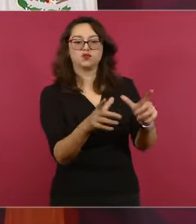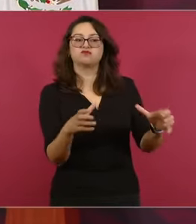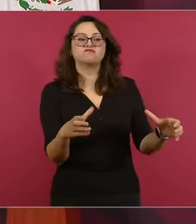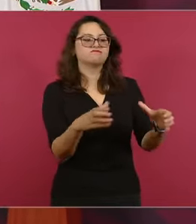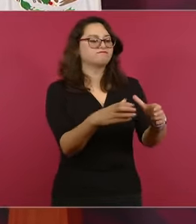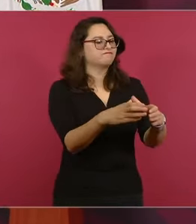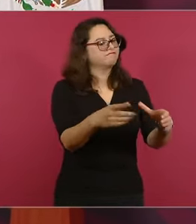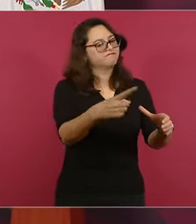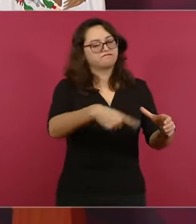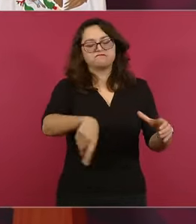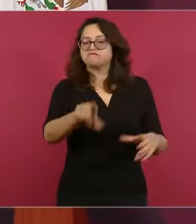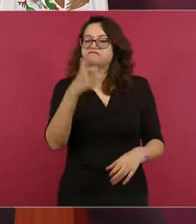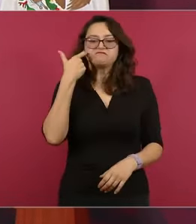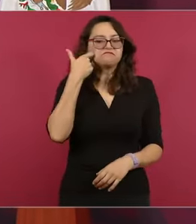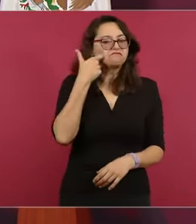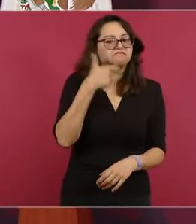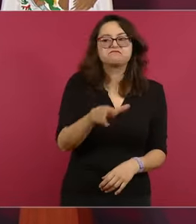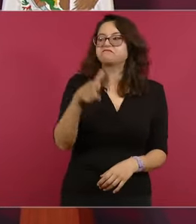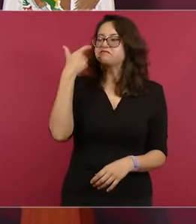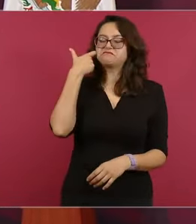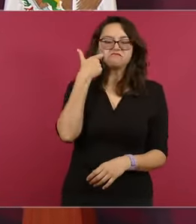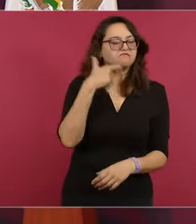quienes